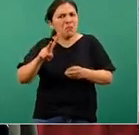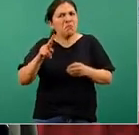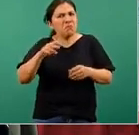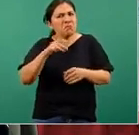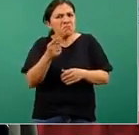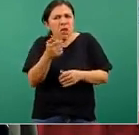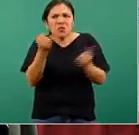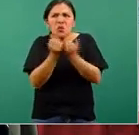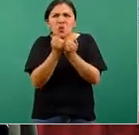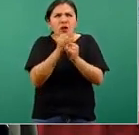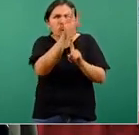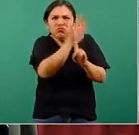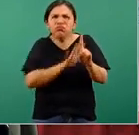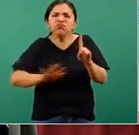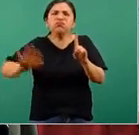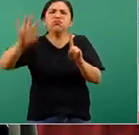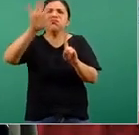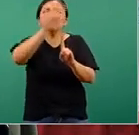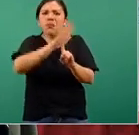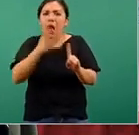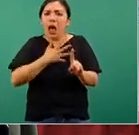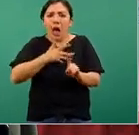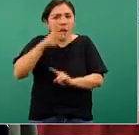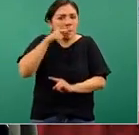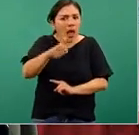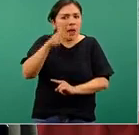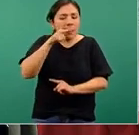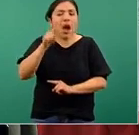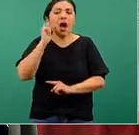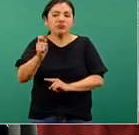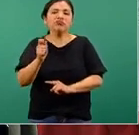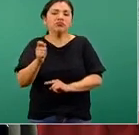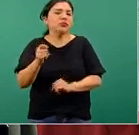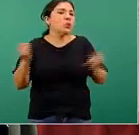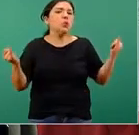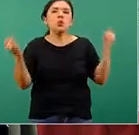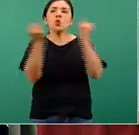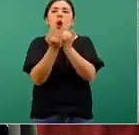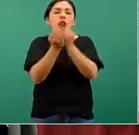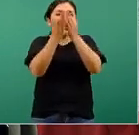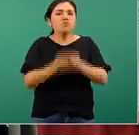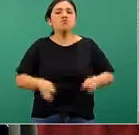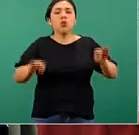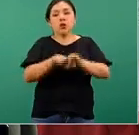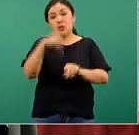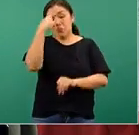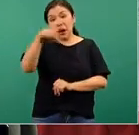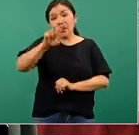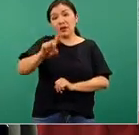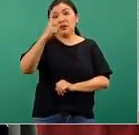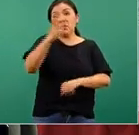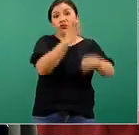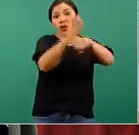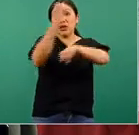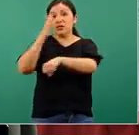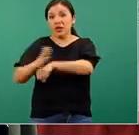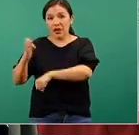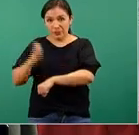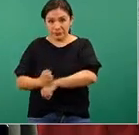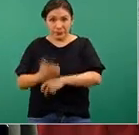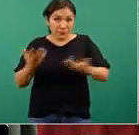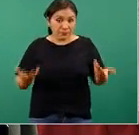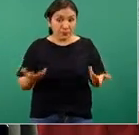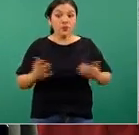en todo el territorio nacional, lo que refleja la idéntica prioridad de todas las 32 entidades federativas. Y como